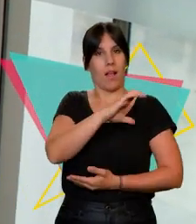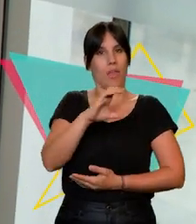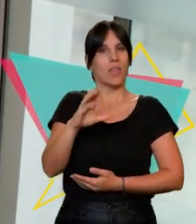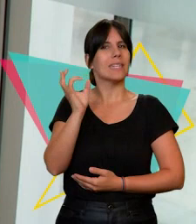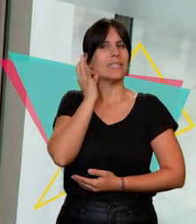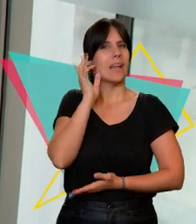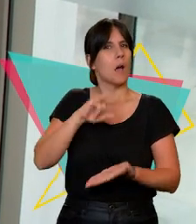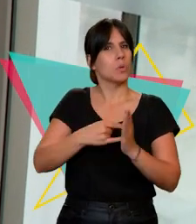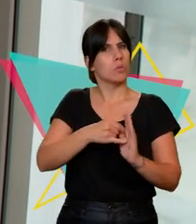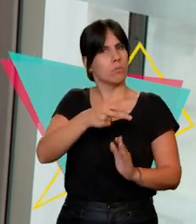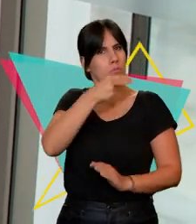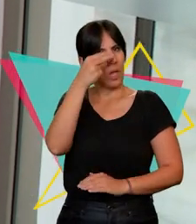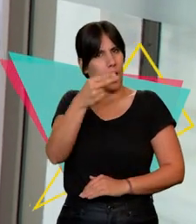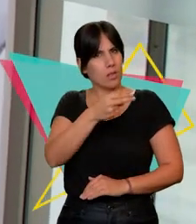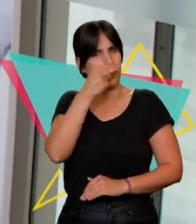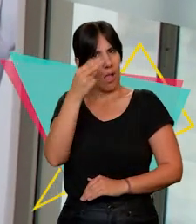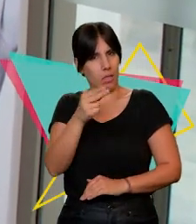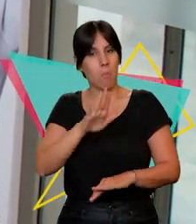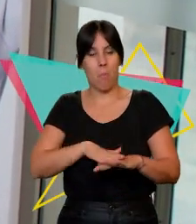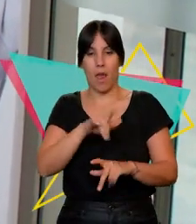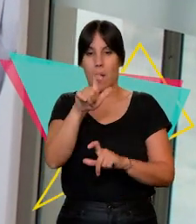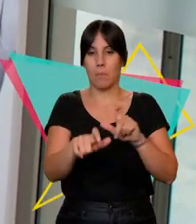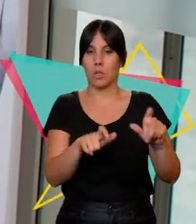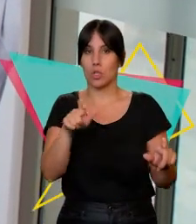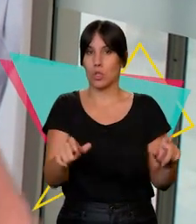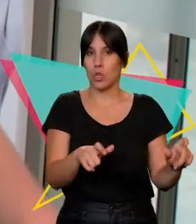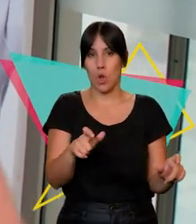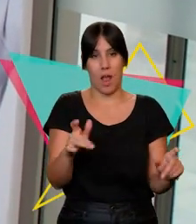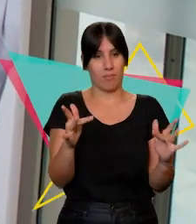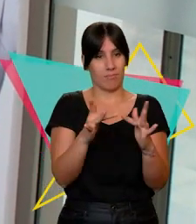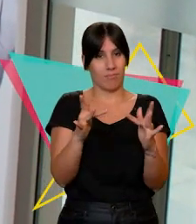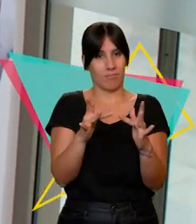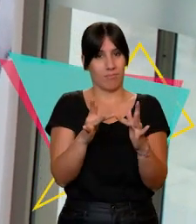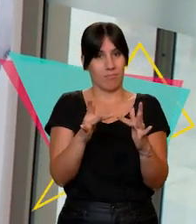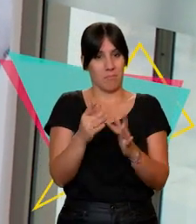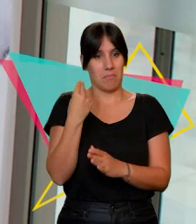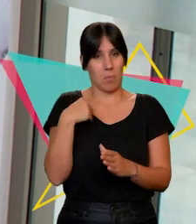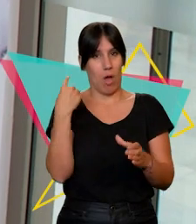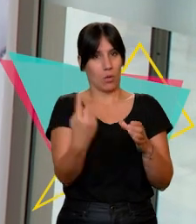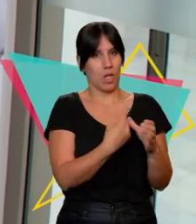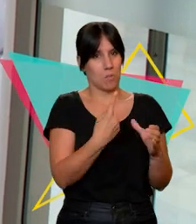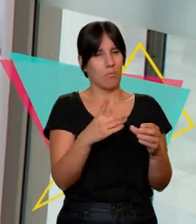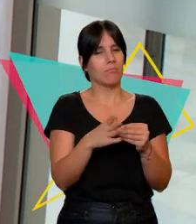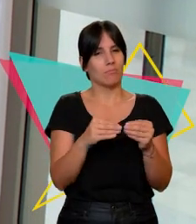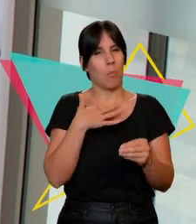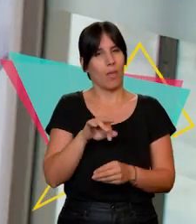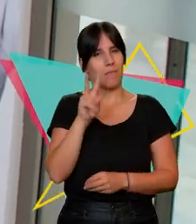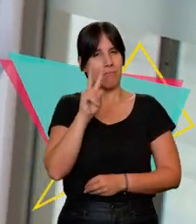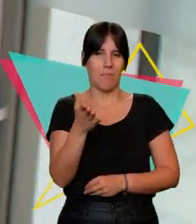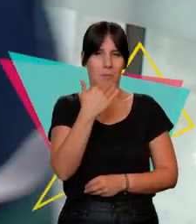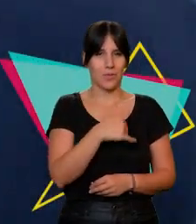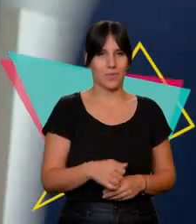que tiene un proyecto muy interesante para que lo puedan utilizar cualquier persona que tenga contacto con el autismo. ¡Vamos a